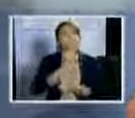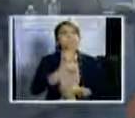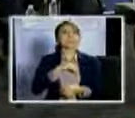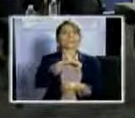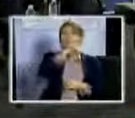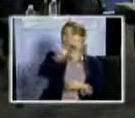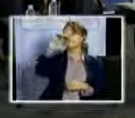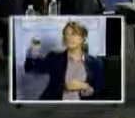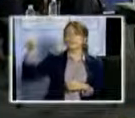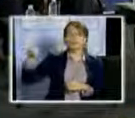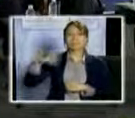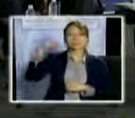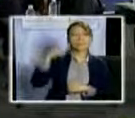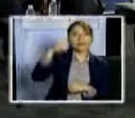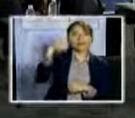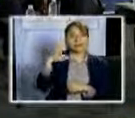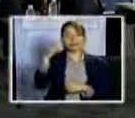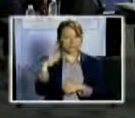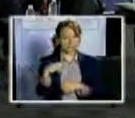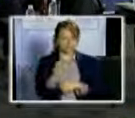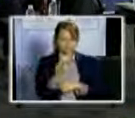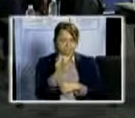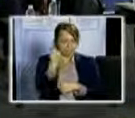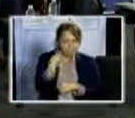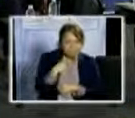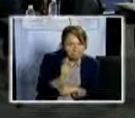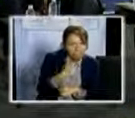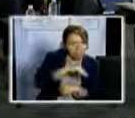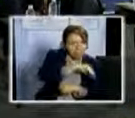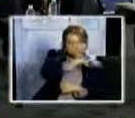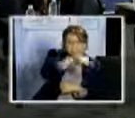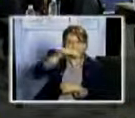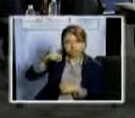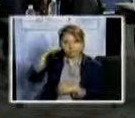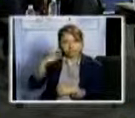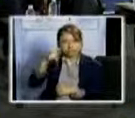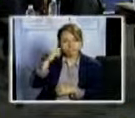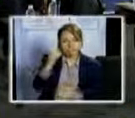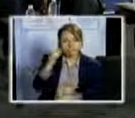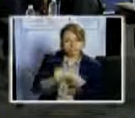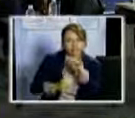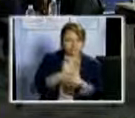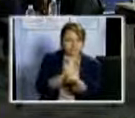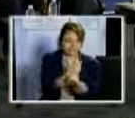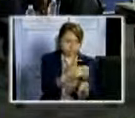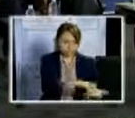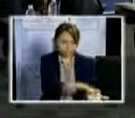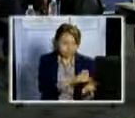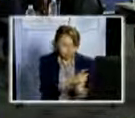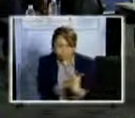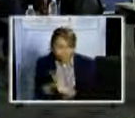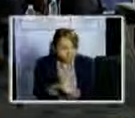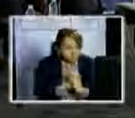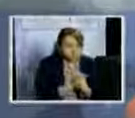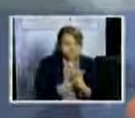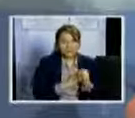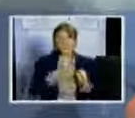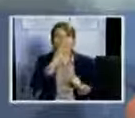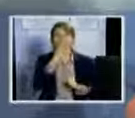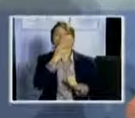rinde frutos, sobre todo en estos temas internacionales. Y aquí pues hay múltiples ejemplos, por ejemplo, de resoluciones de la